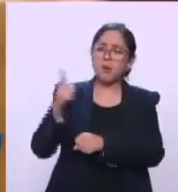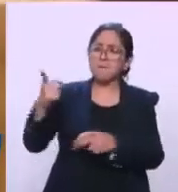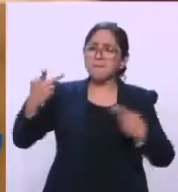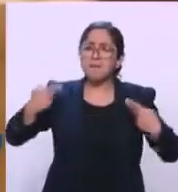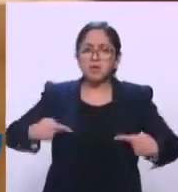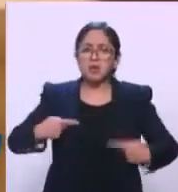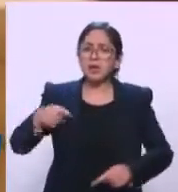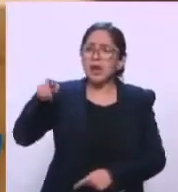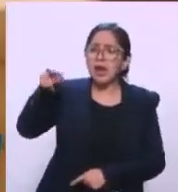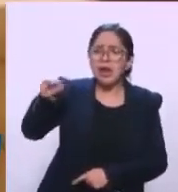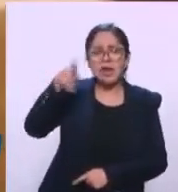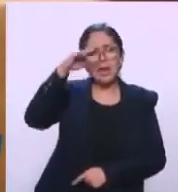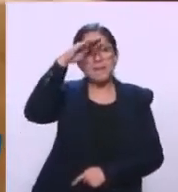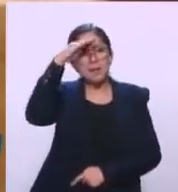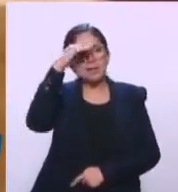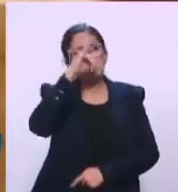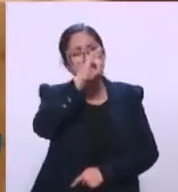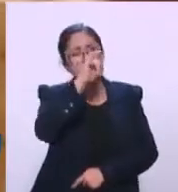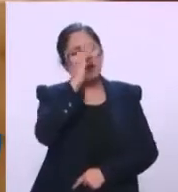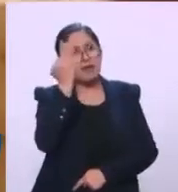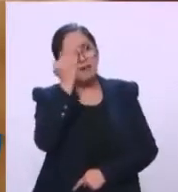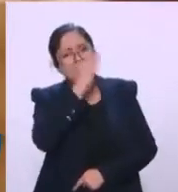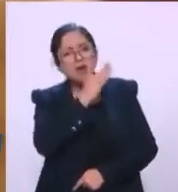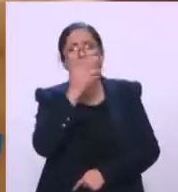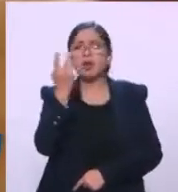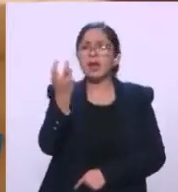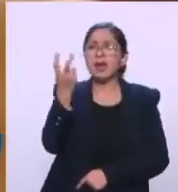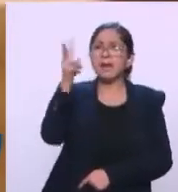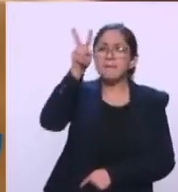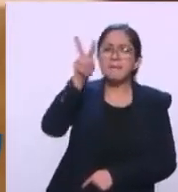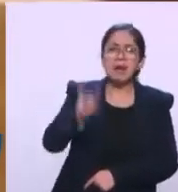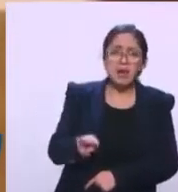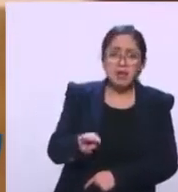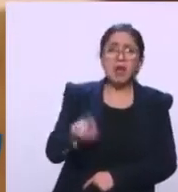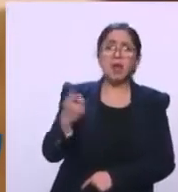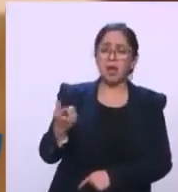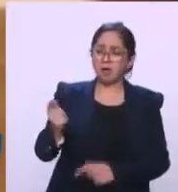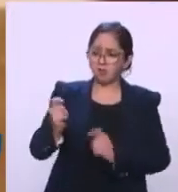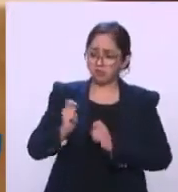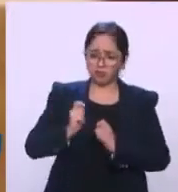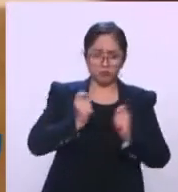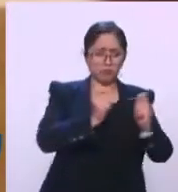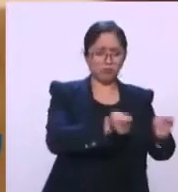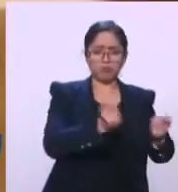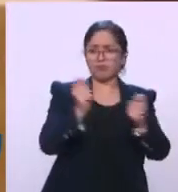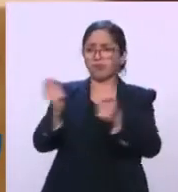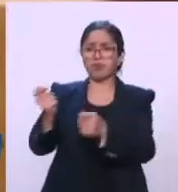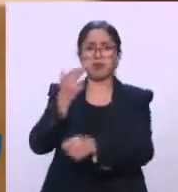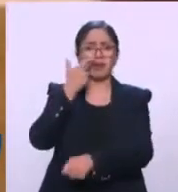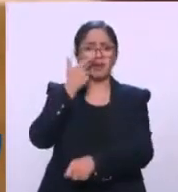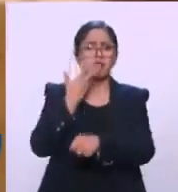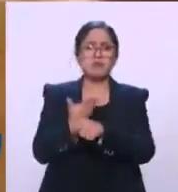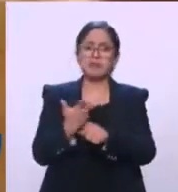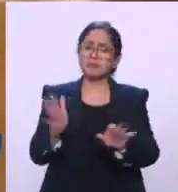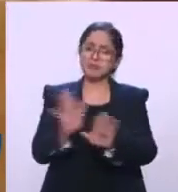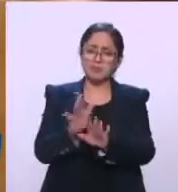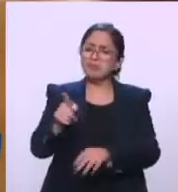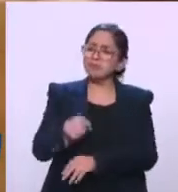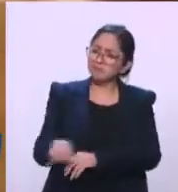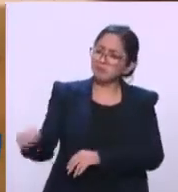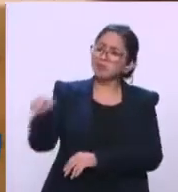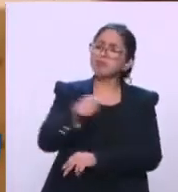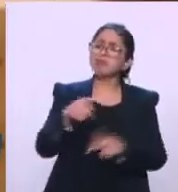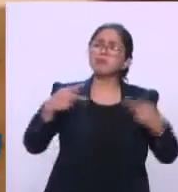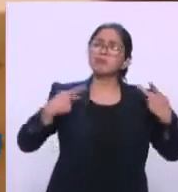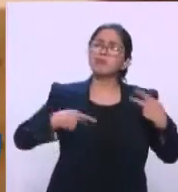falso y qué es verdadero, porque de otra manera no se comparte y no se reparte la responsabilidad, porque también pues la gente tiene que ver con cómo se difunde y